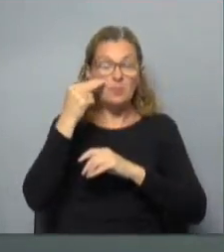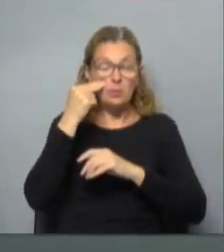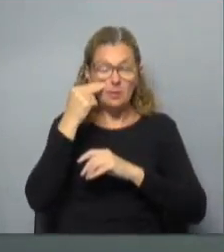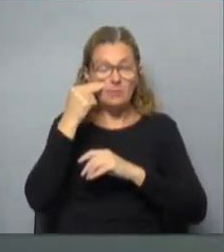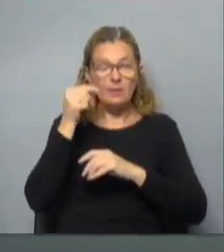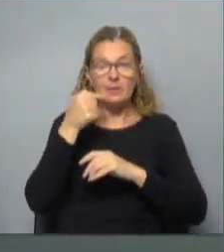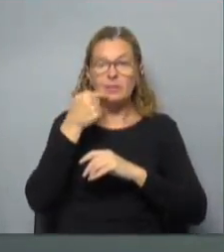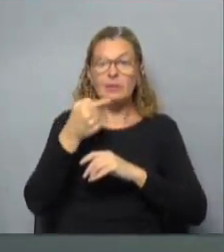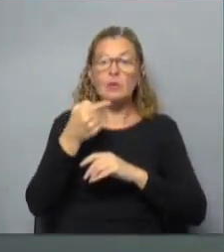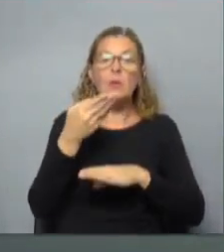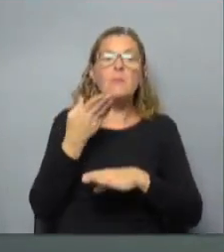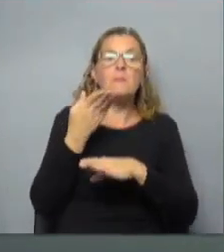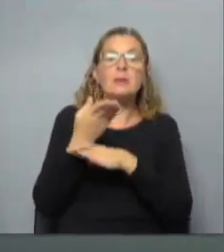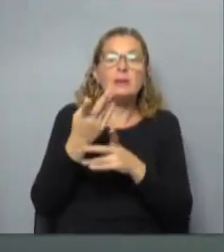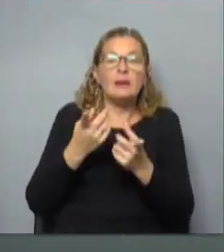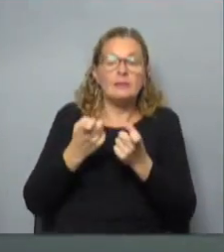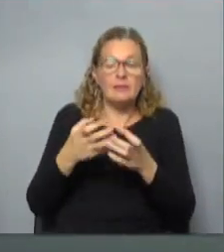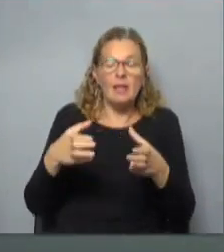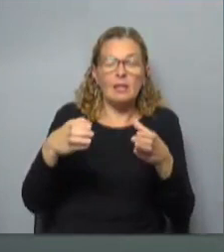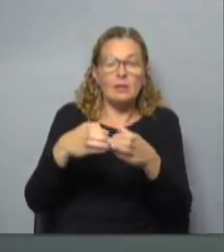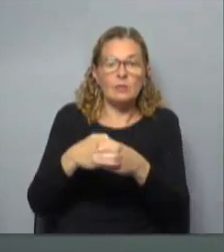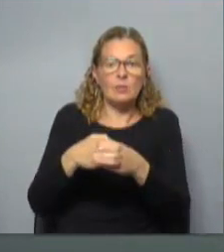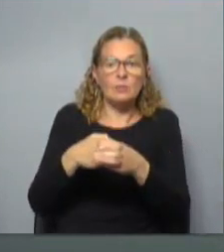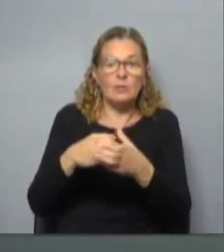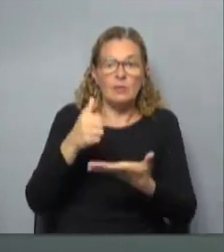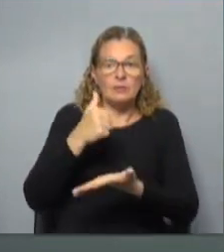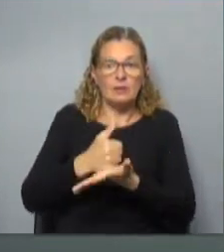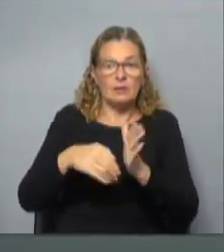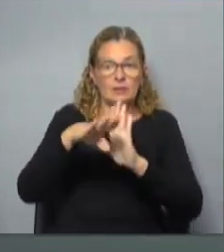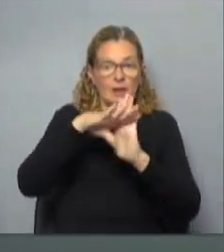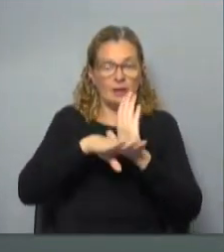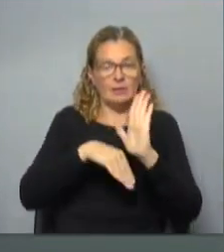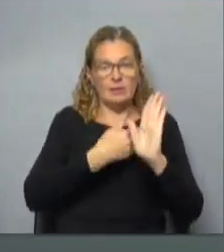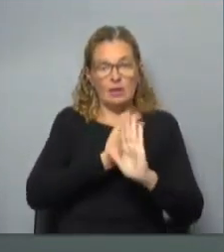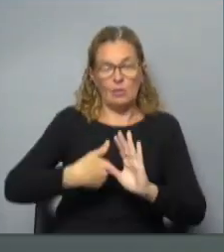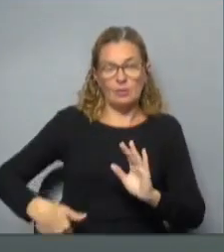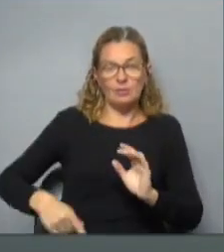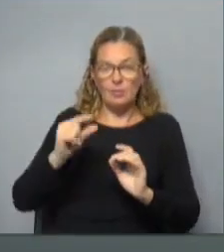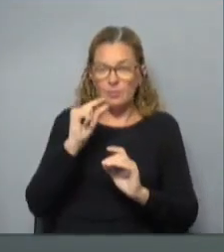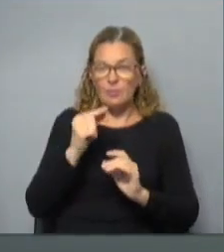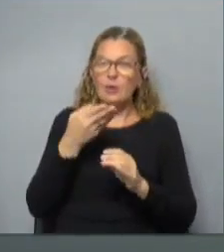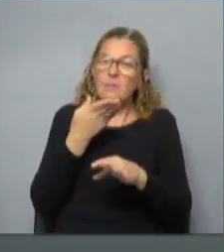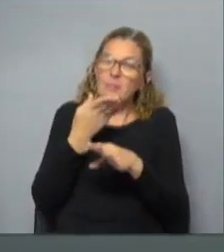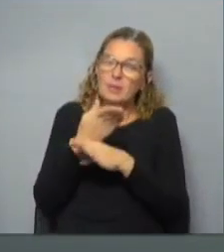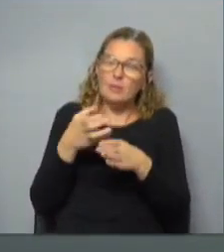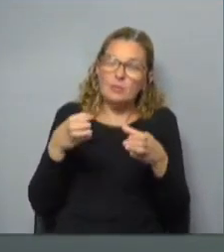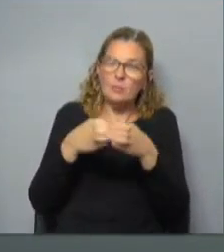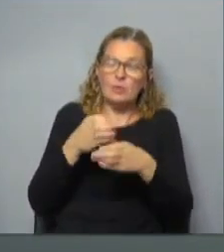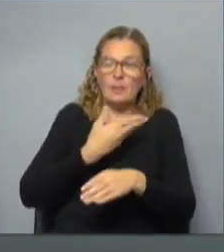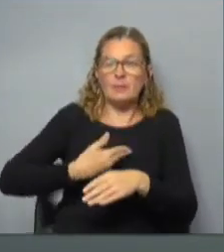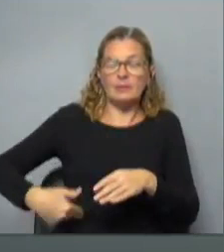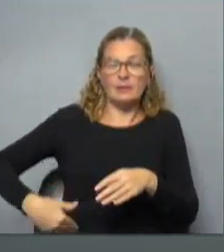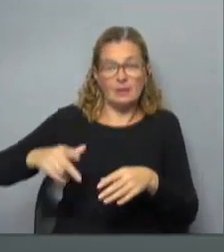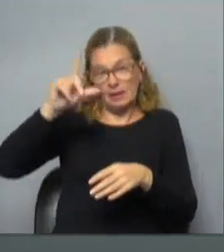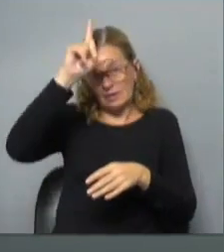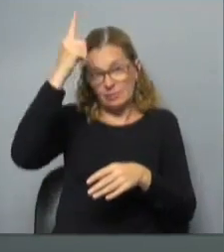reclaman que las necesidades del sector estén en la agenda del gobierno si de hecho hace poco le pidieron una reunión al presidente lacalle